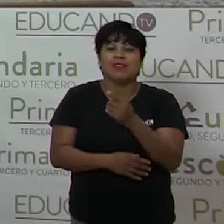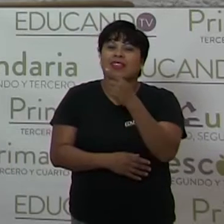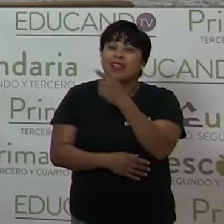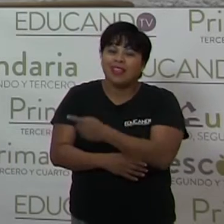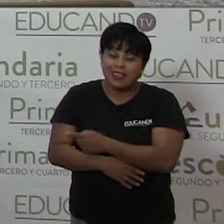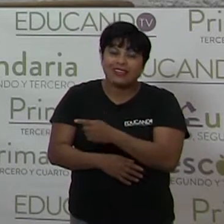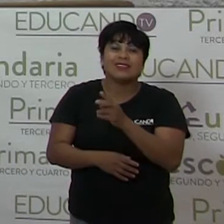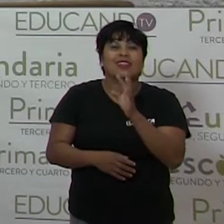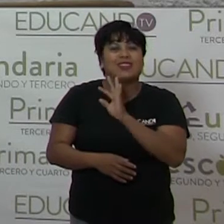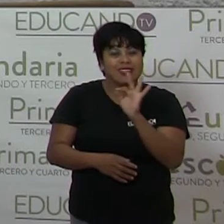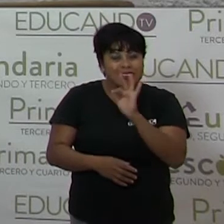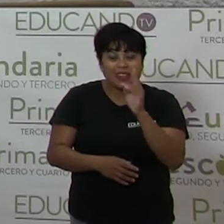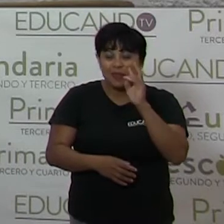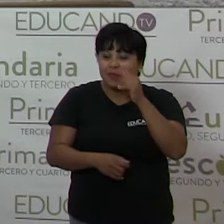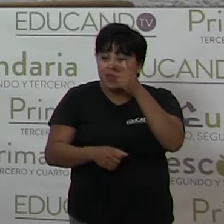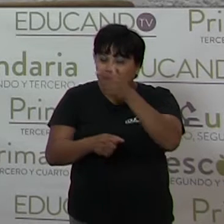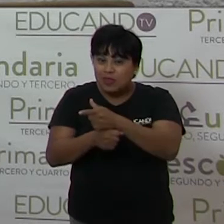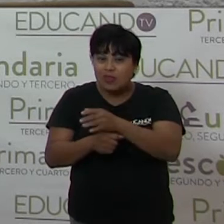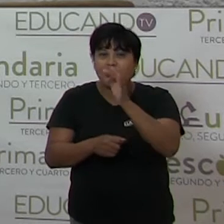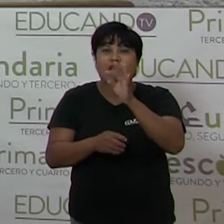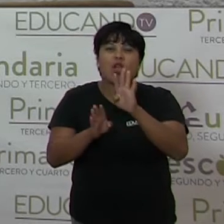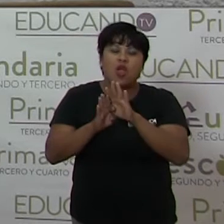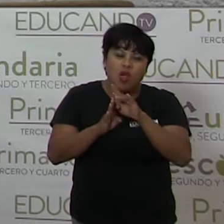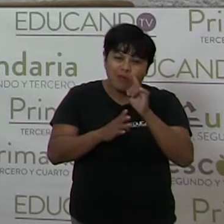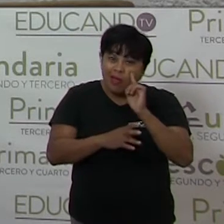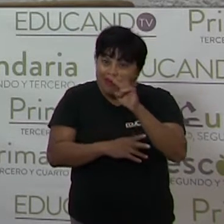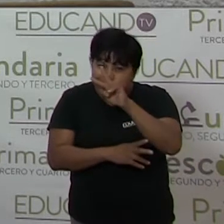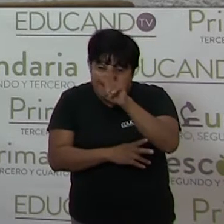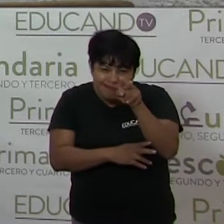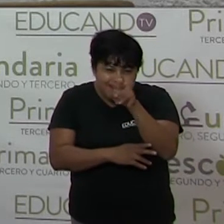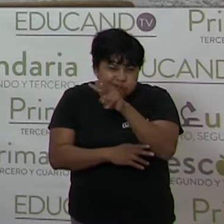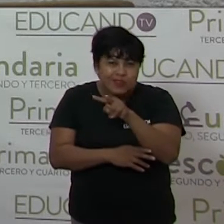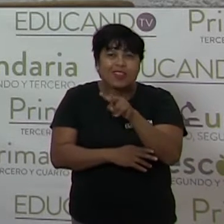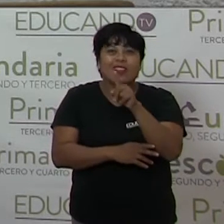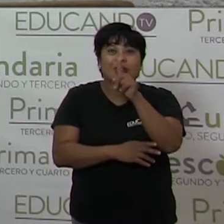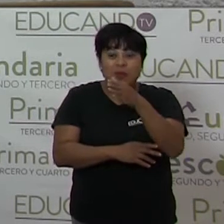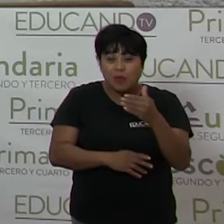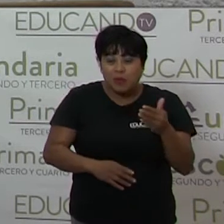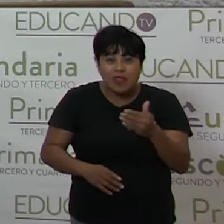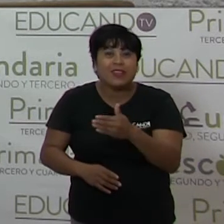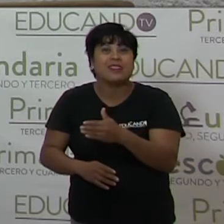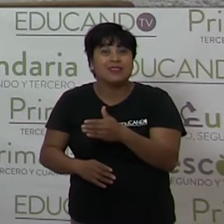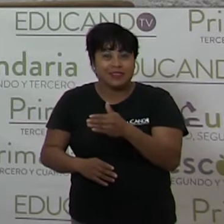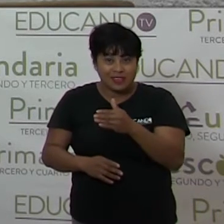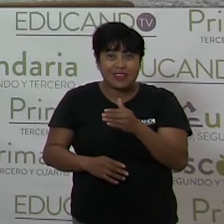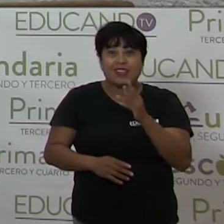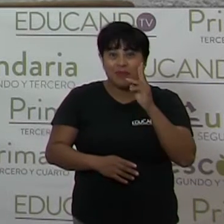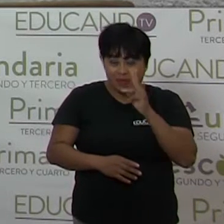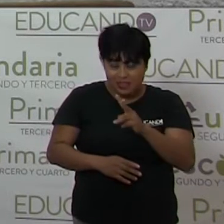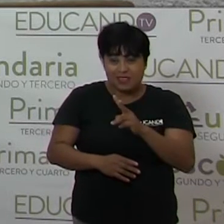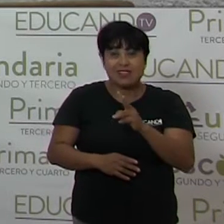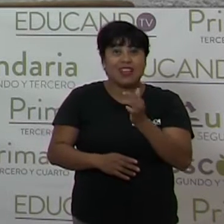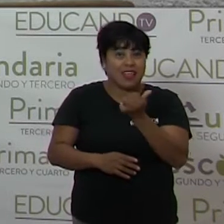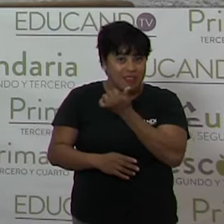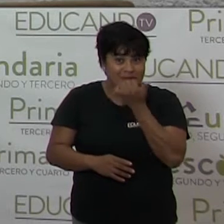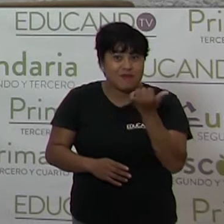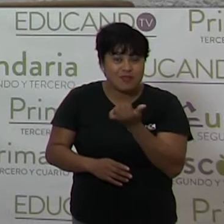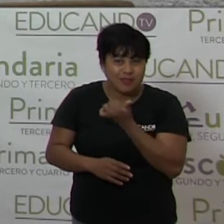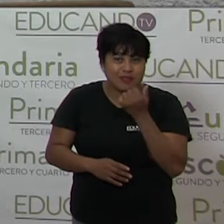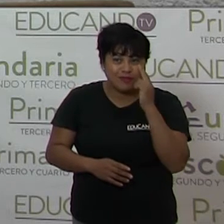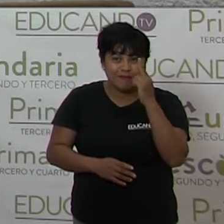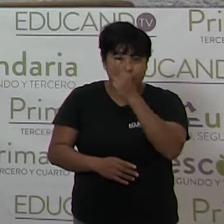en serio la si no la habíamos encontrado forma un festival hemos encontrado de forma querido